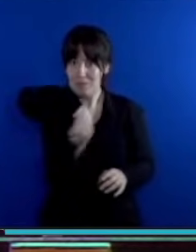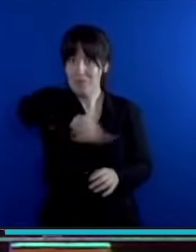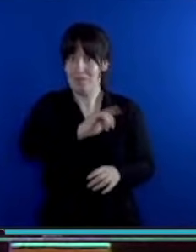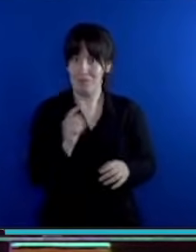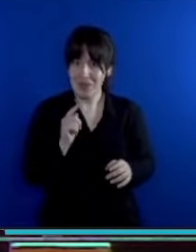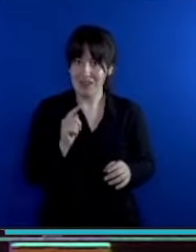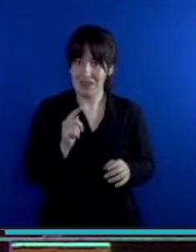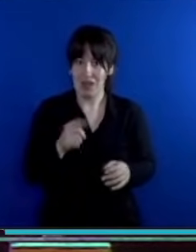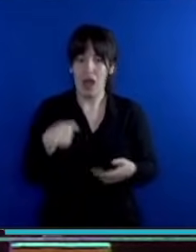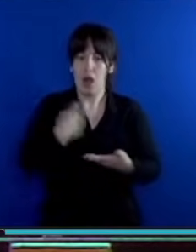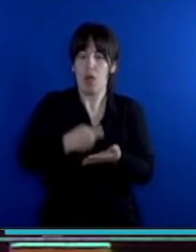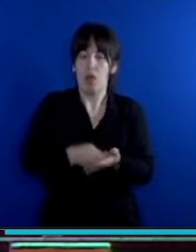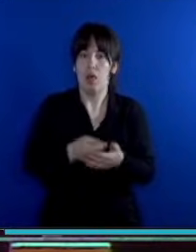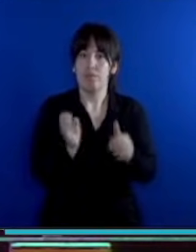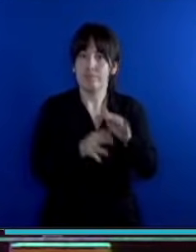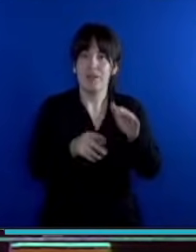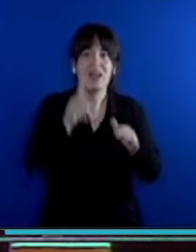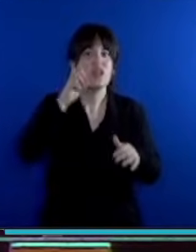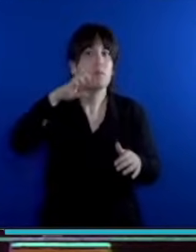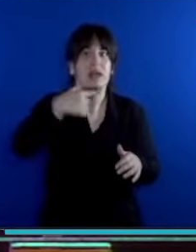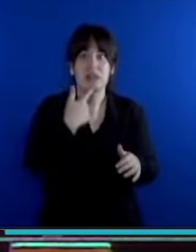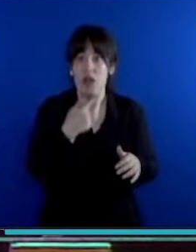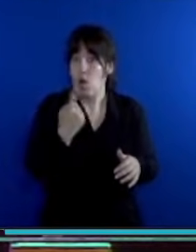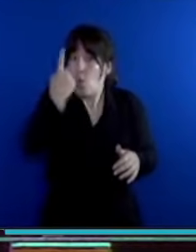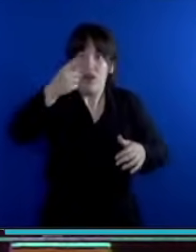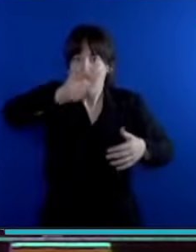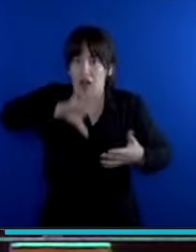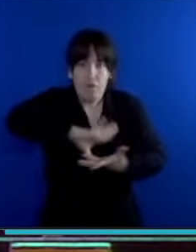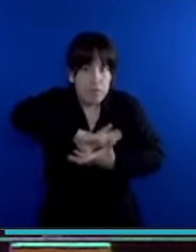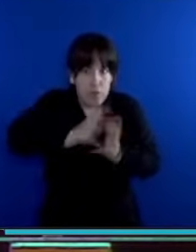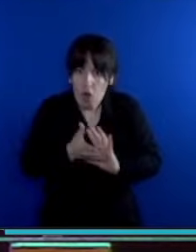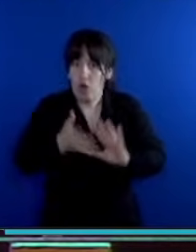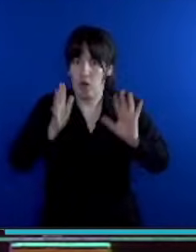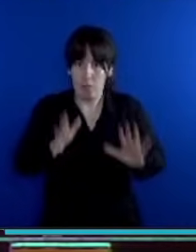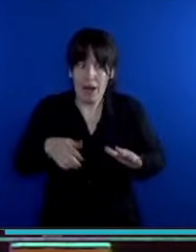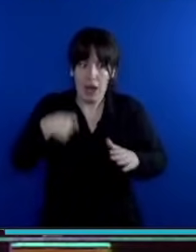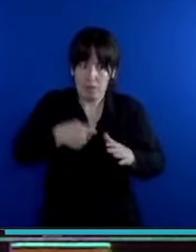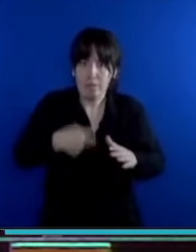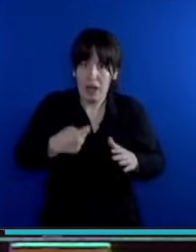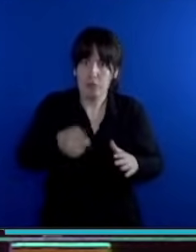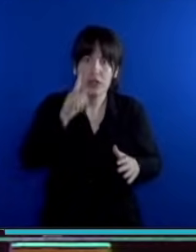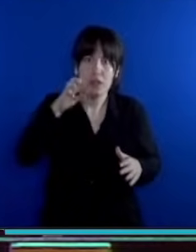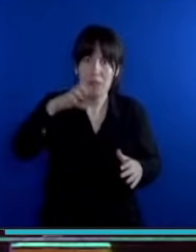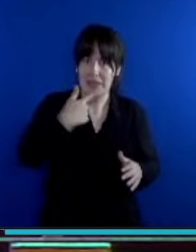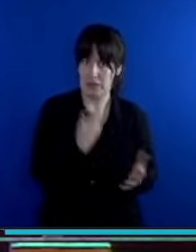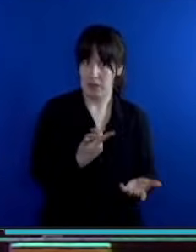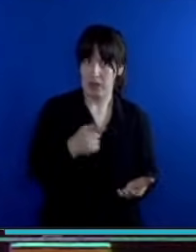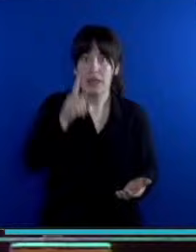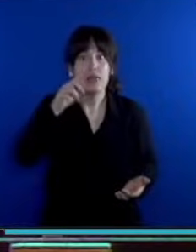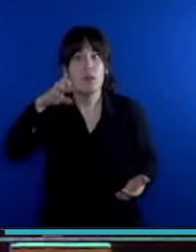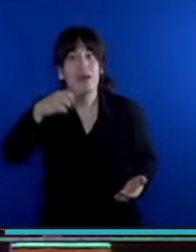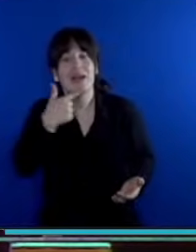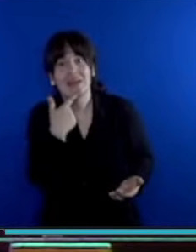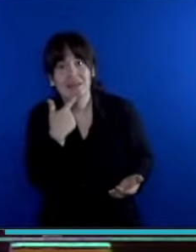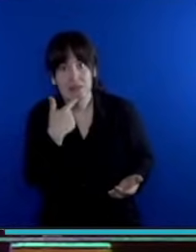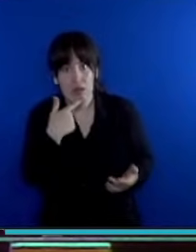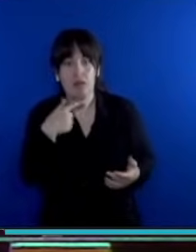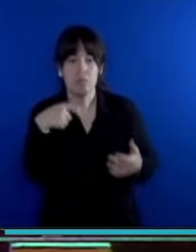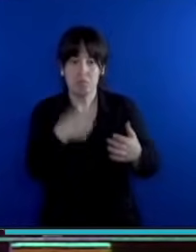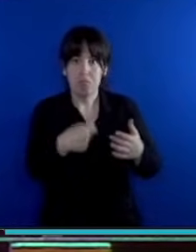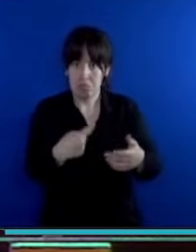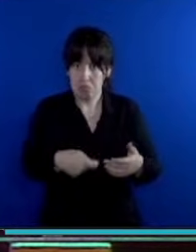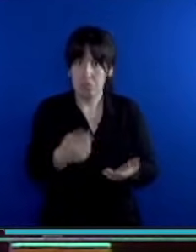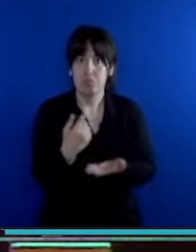el IPS? ¿Esa es la única manera que se les ocurrió para financiar el IPS? El IPS se va a financiar y va a dejar de